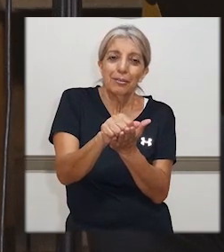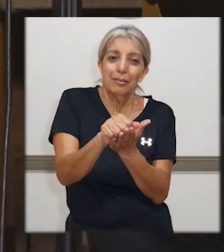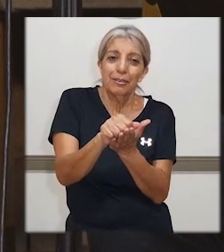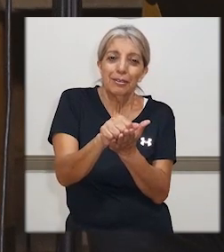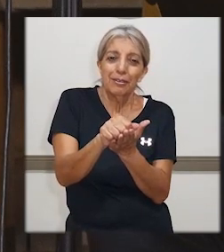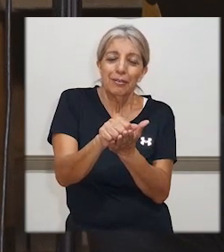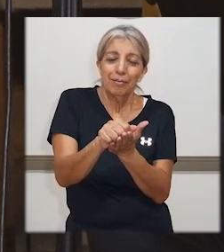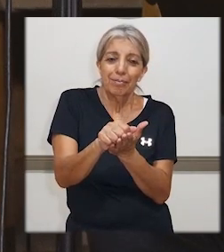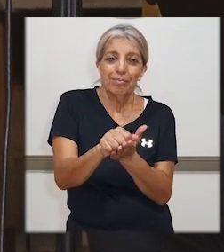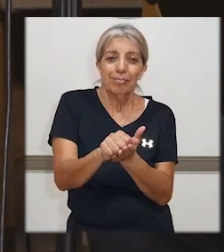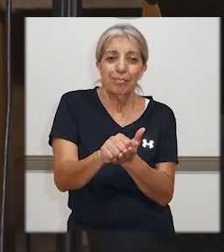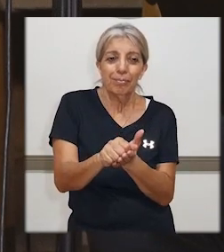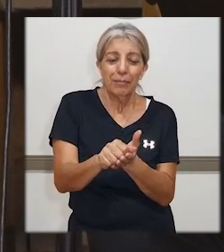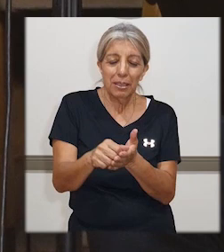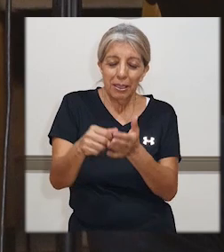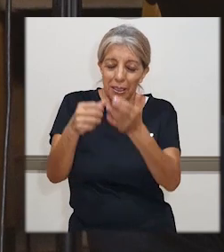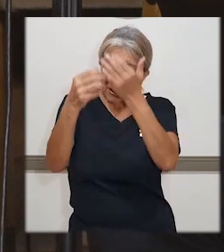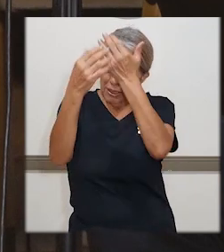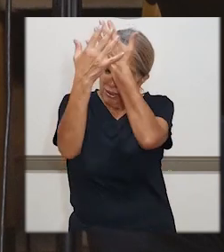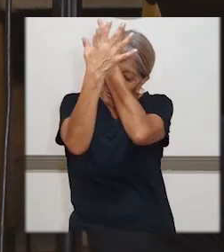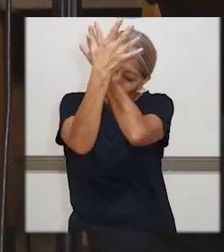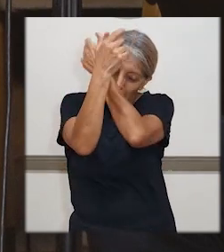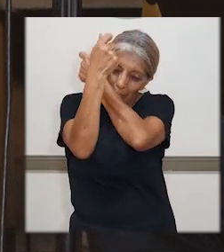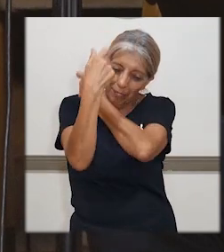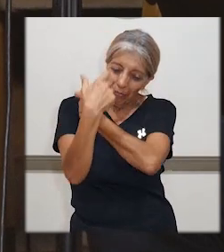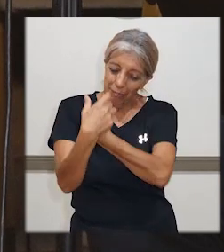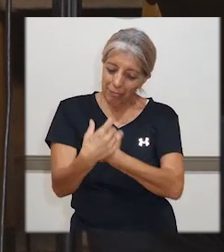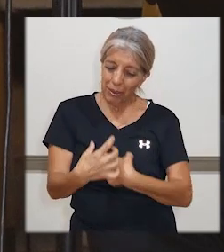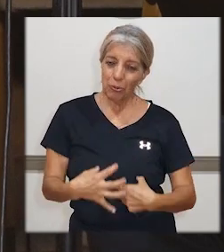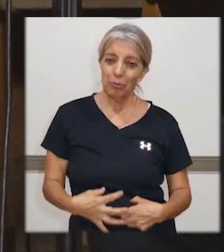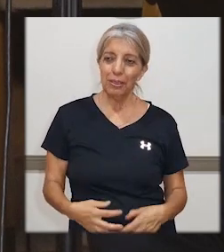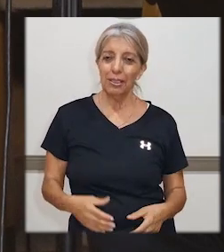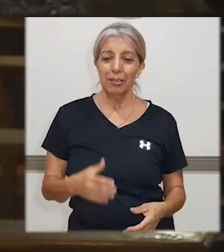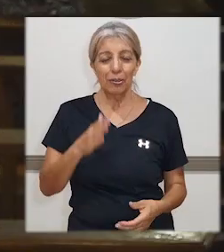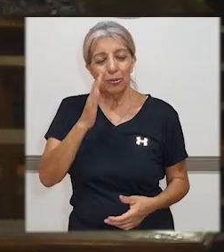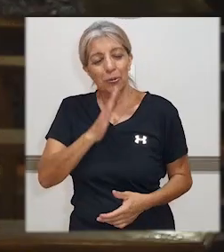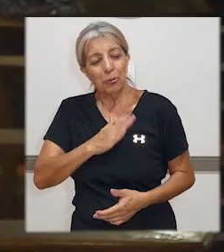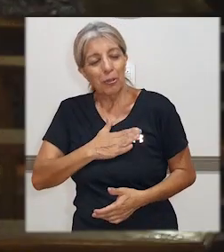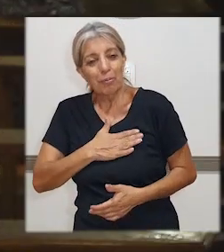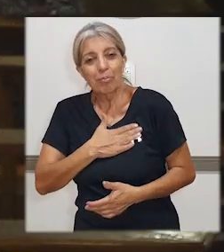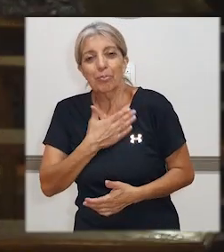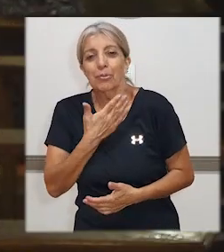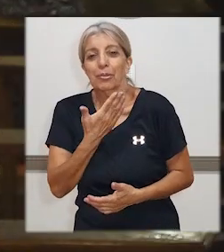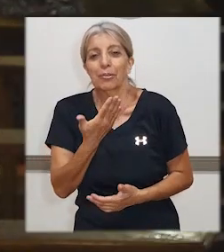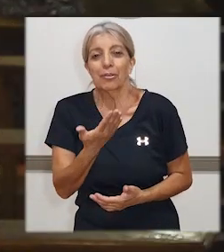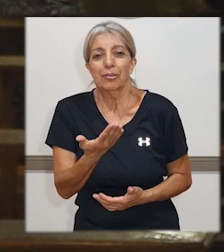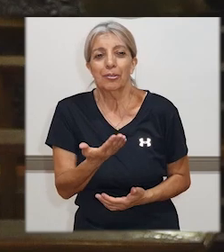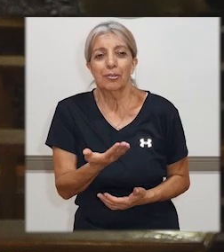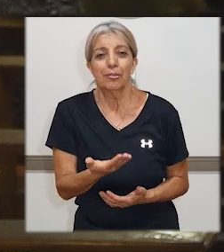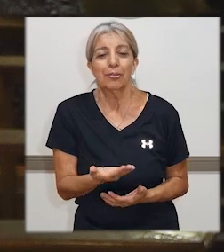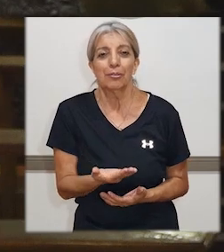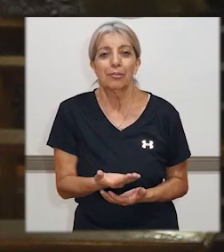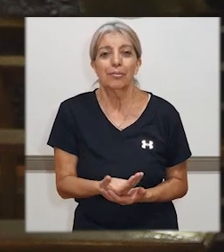Me inundas con tu ternura. Me pierdo en tu